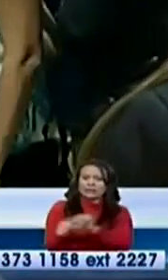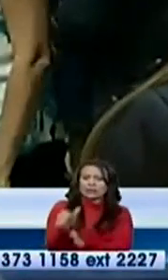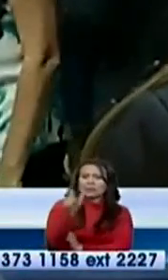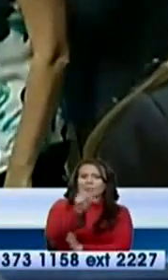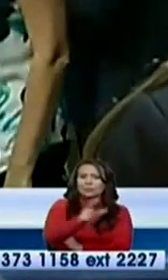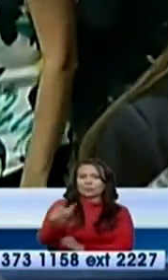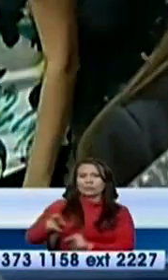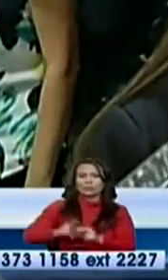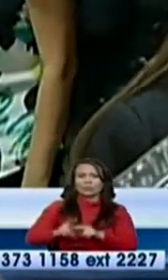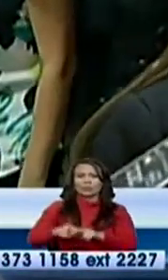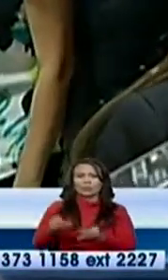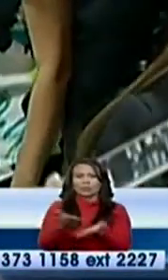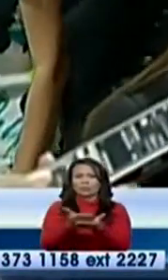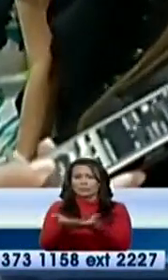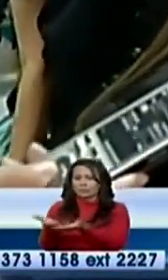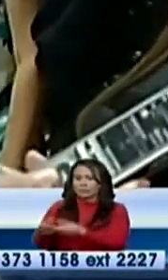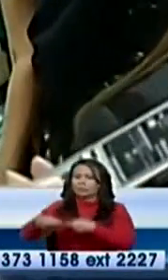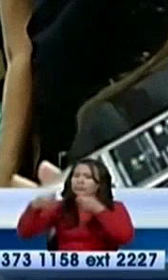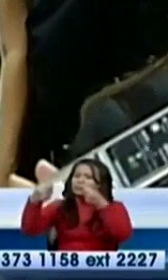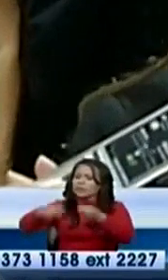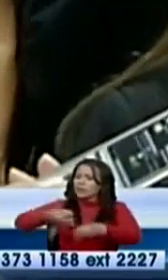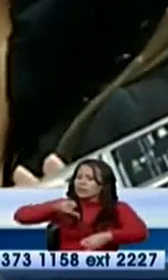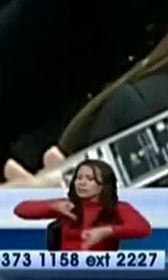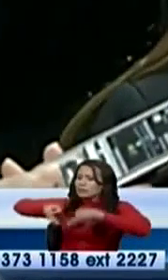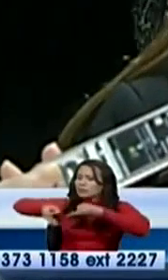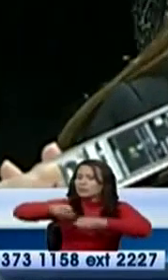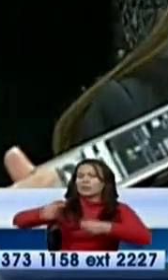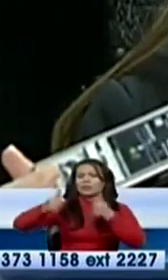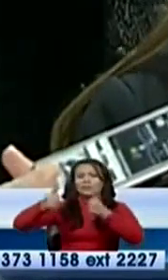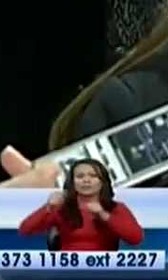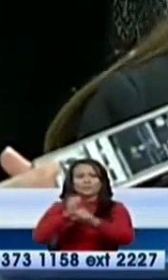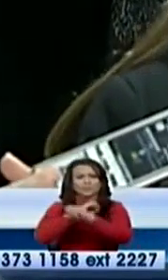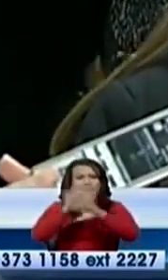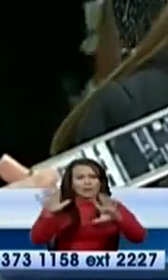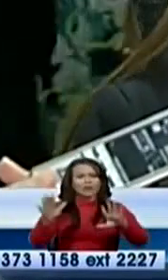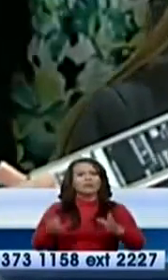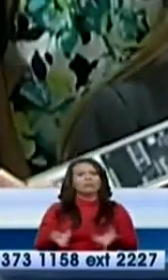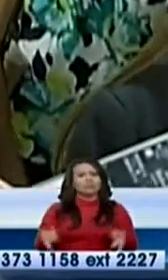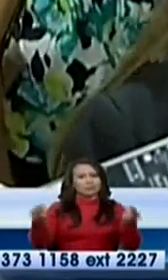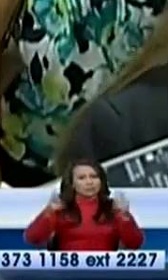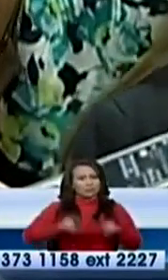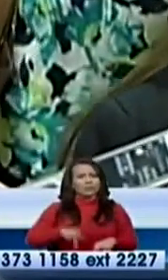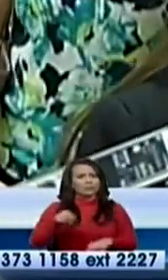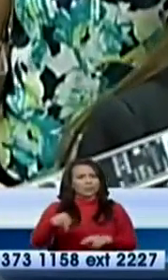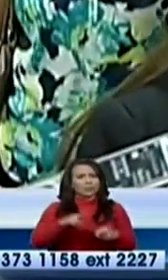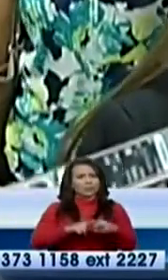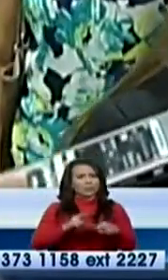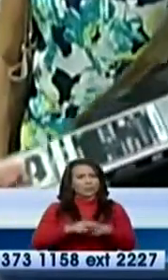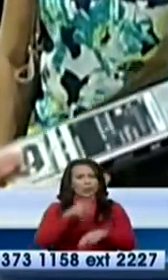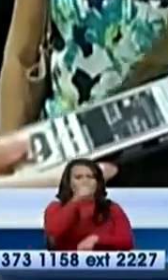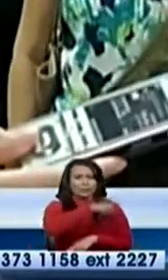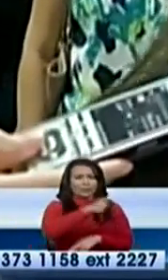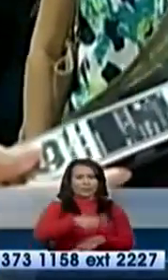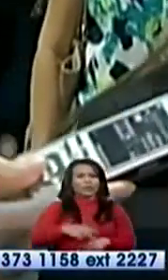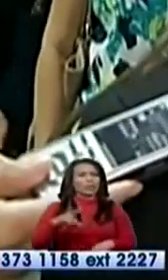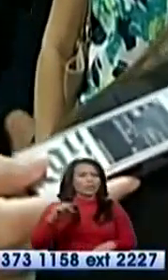los trámites de manera transparente, adecuada y eficiente, pues definitivamente esos usuarios que han hecho los trámites